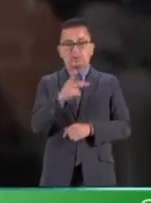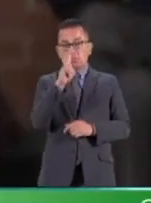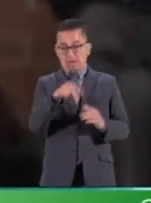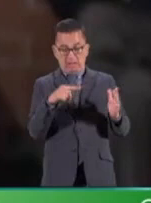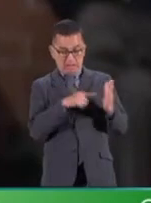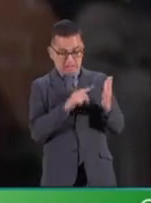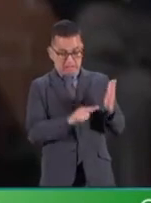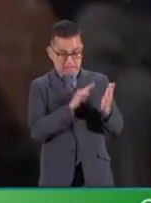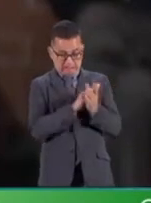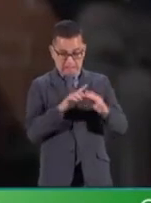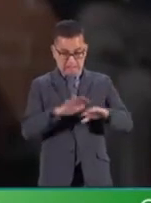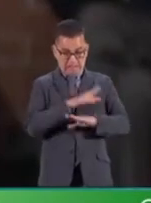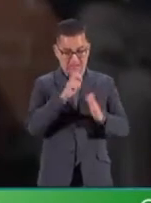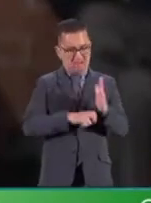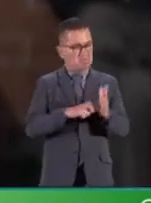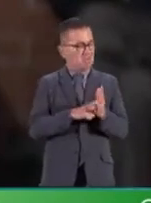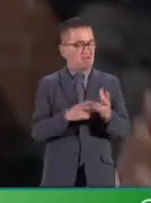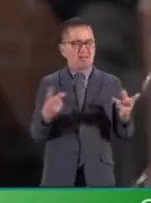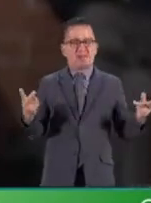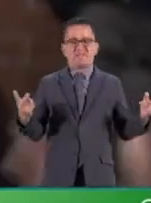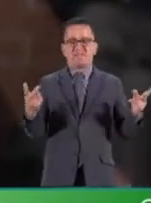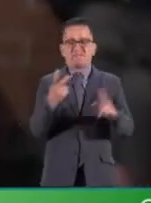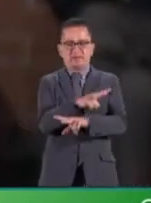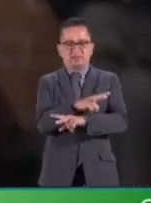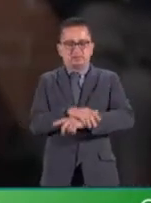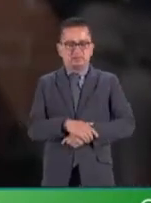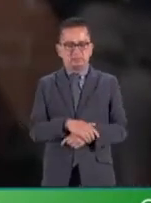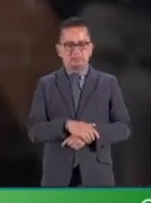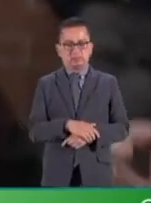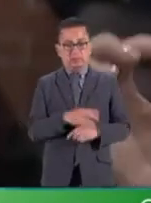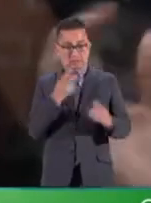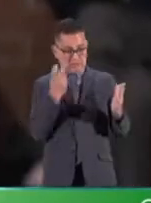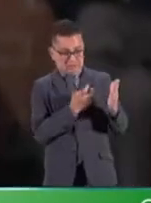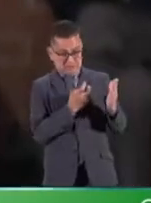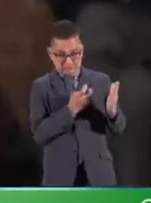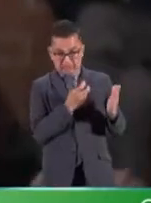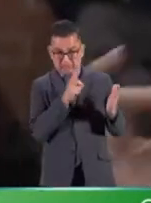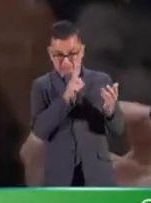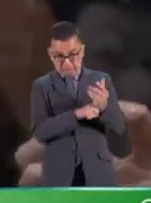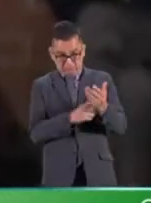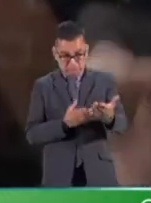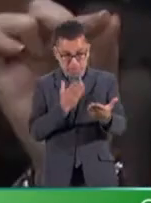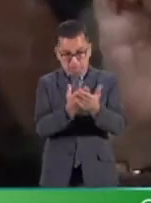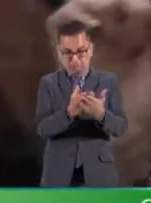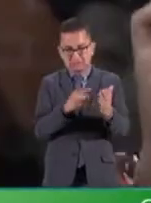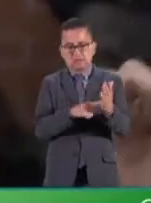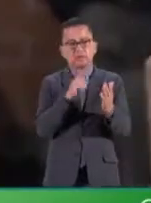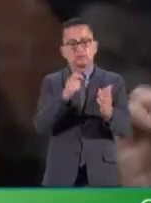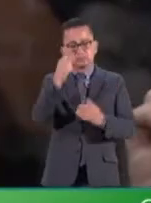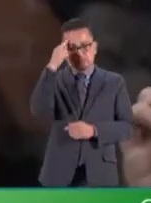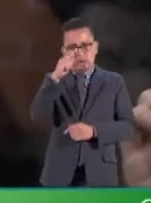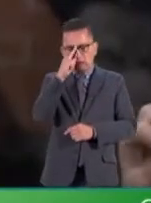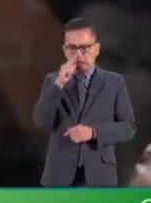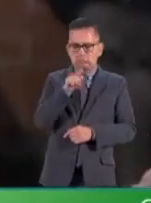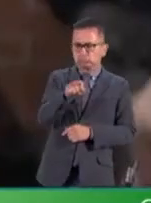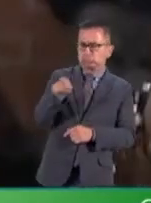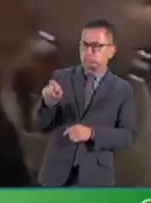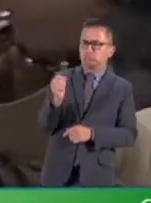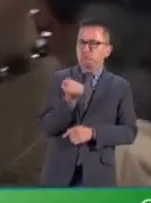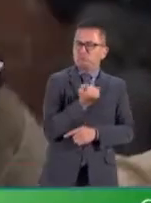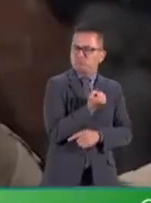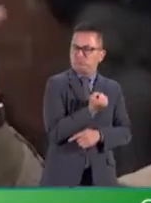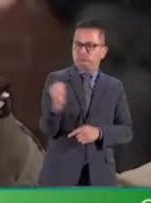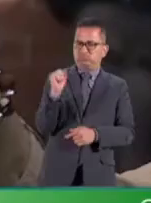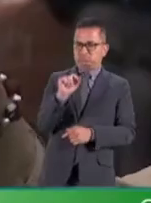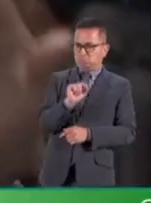lo contrario. La elección de personas juzgadoras como la están proponiendo impide, sí, que lleguen los mejores perfiles.